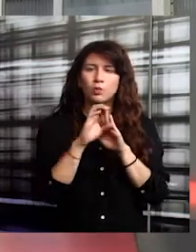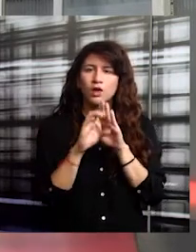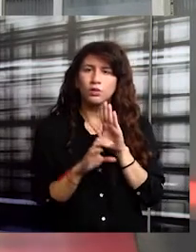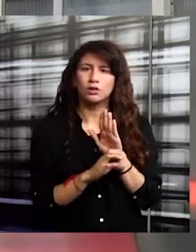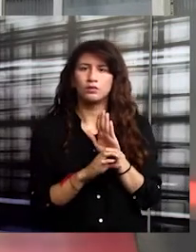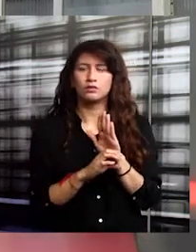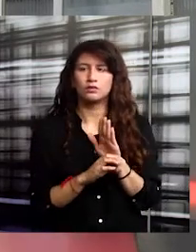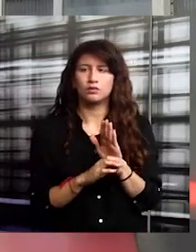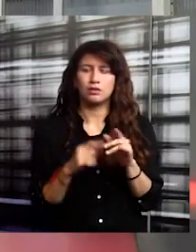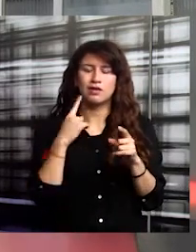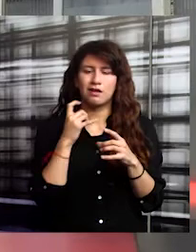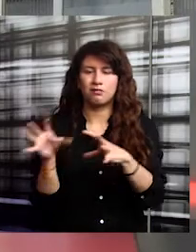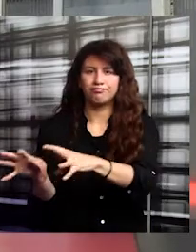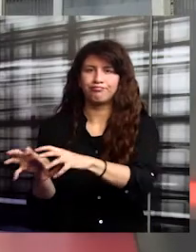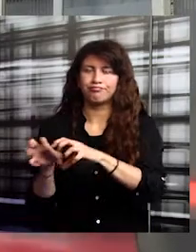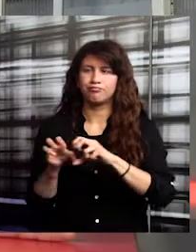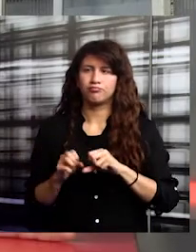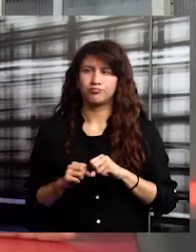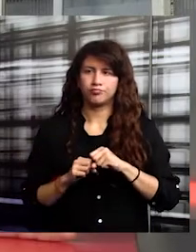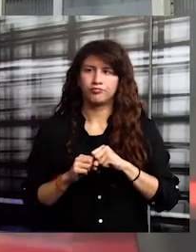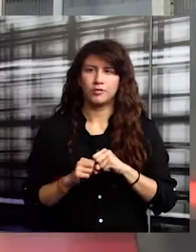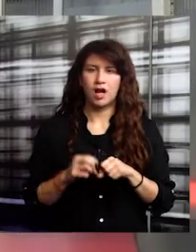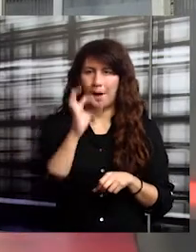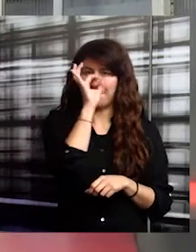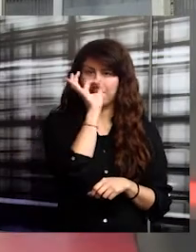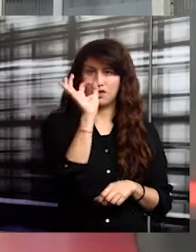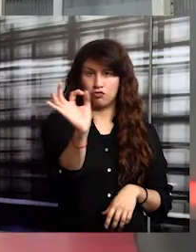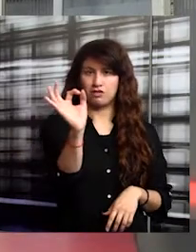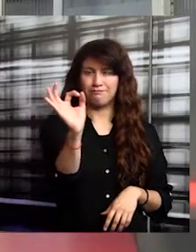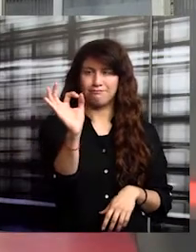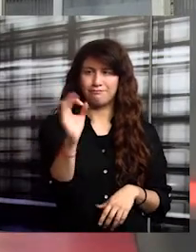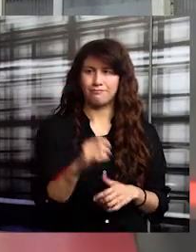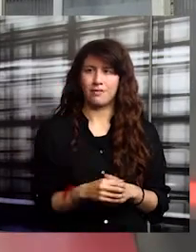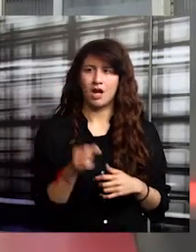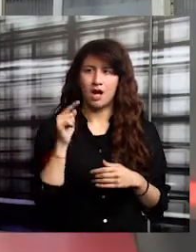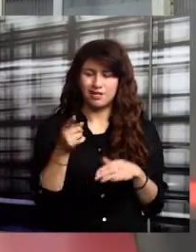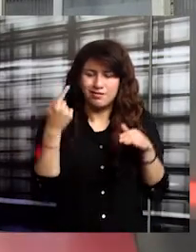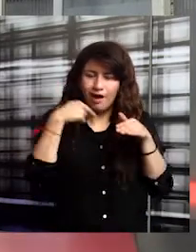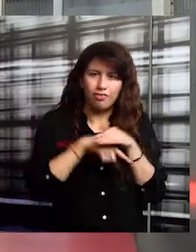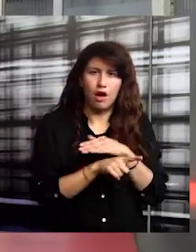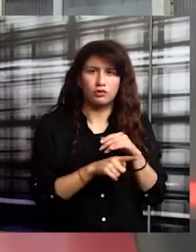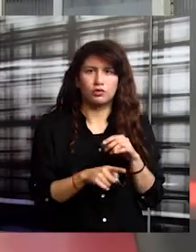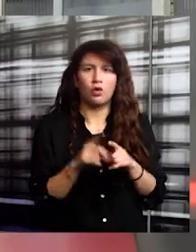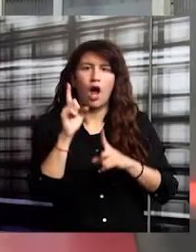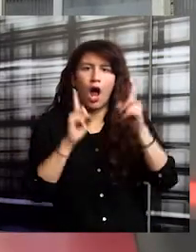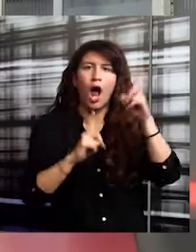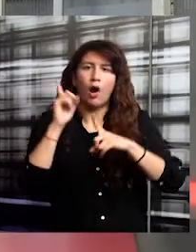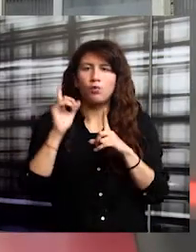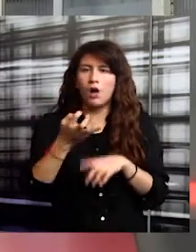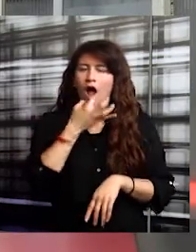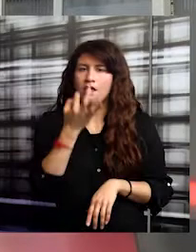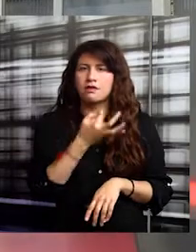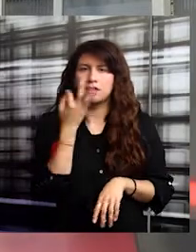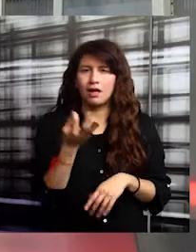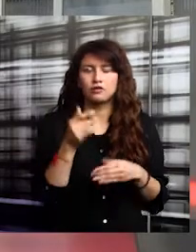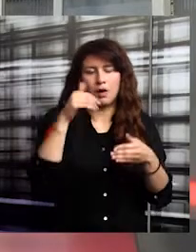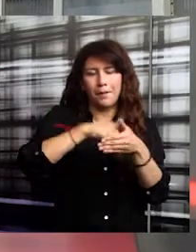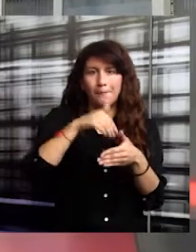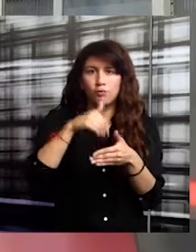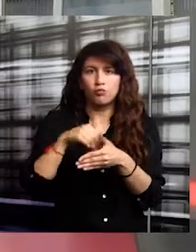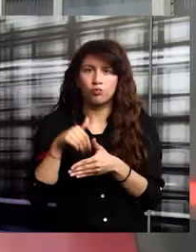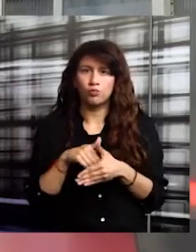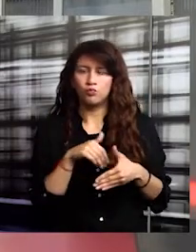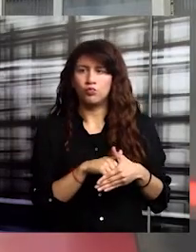se asocia a Pinochet y que se asocia a una dictación mediante un plebiscito de